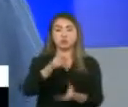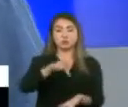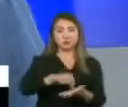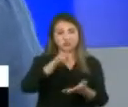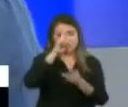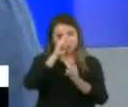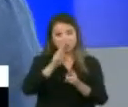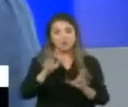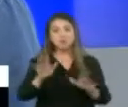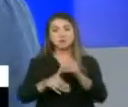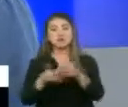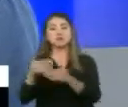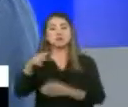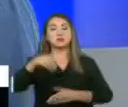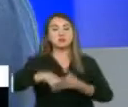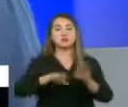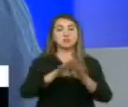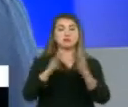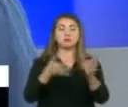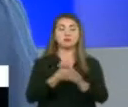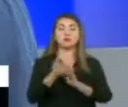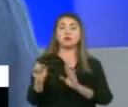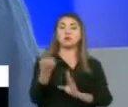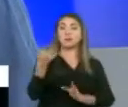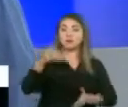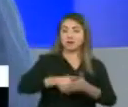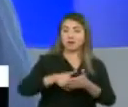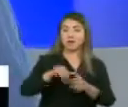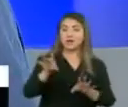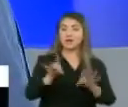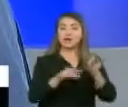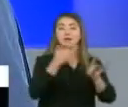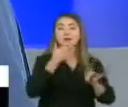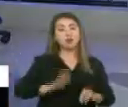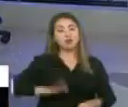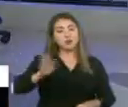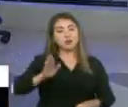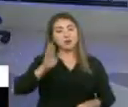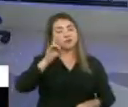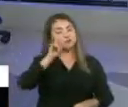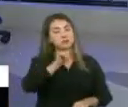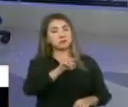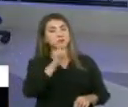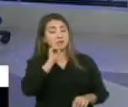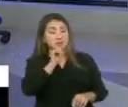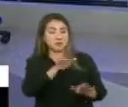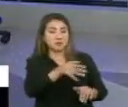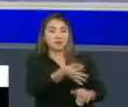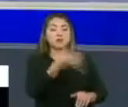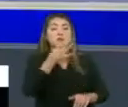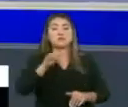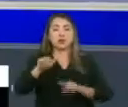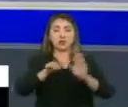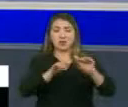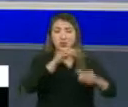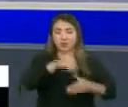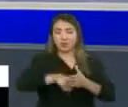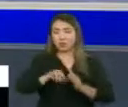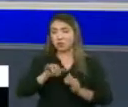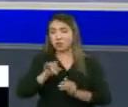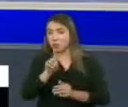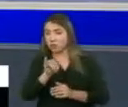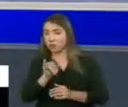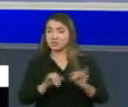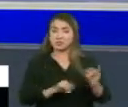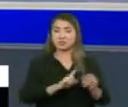procesos internos que se han abierto, por ejemplo, de las primarias, permite justamente eso, elegir al mejor candidato. ¿Y esa posición que usted expresa es mayoritaria dentro de la UDI o no? Yo creo que o, sí.